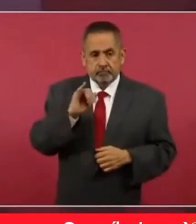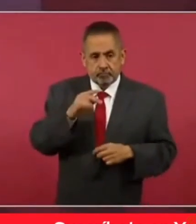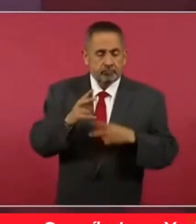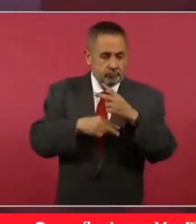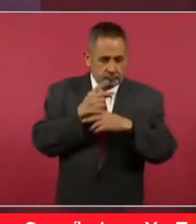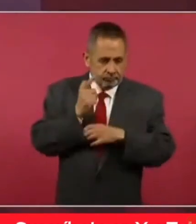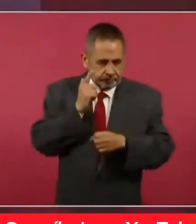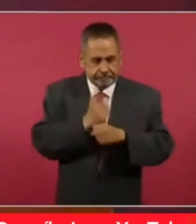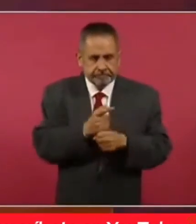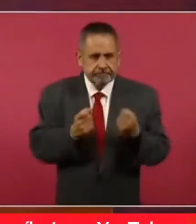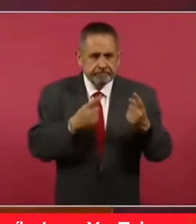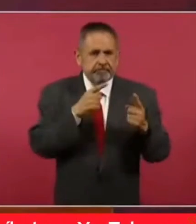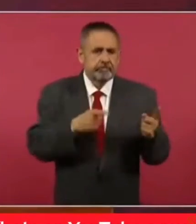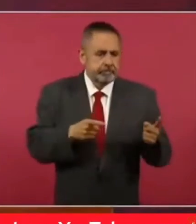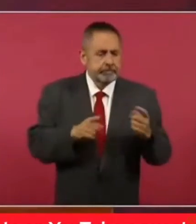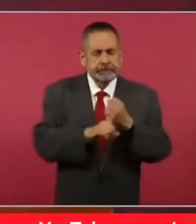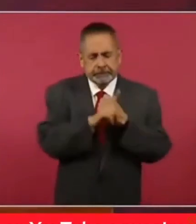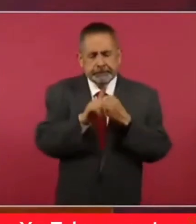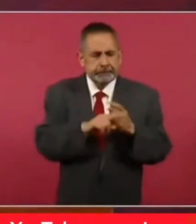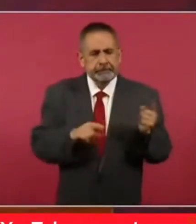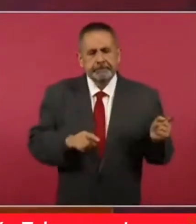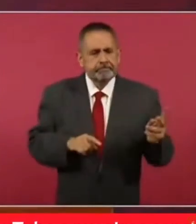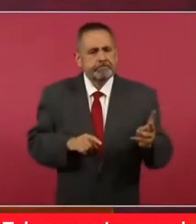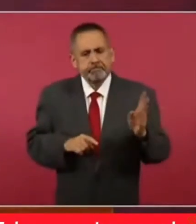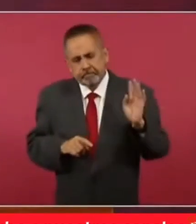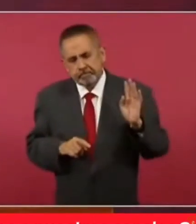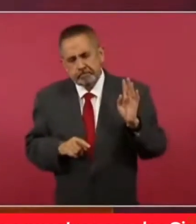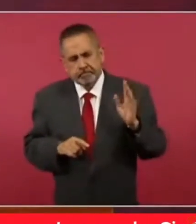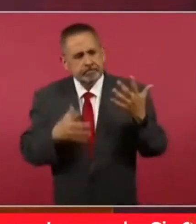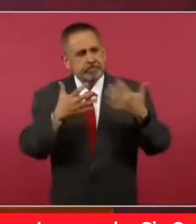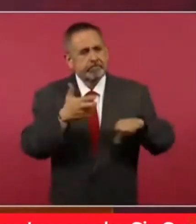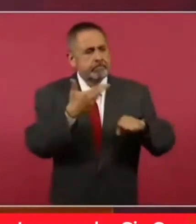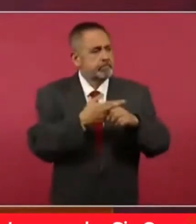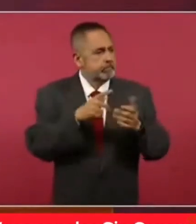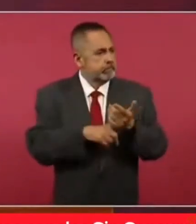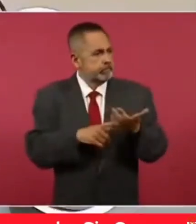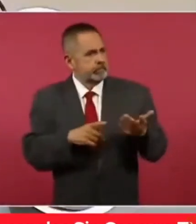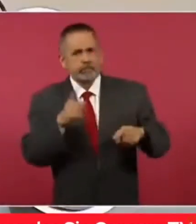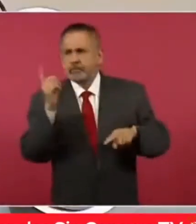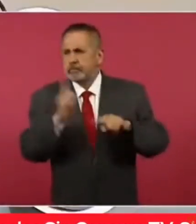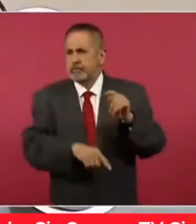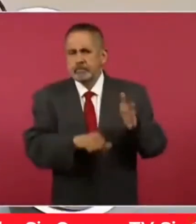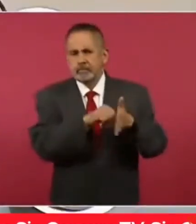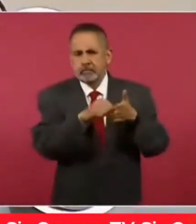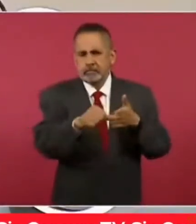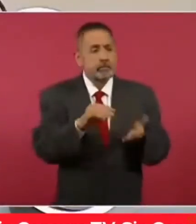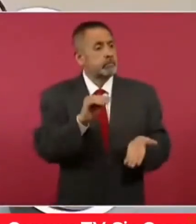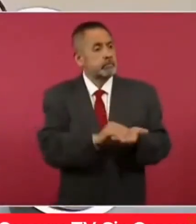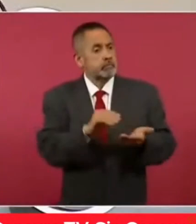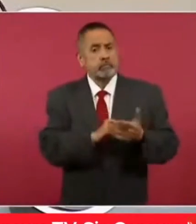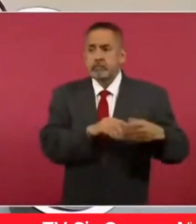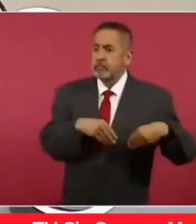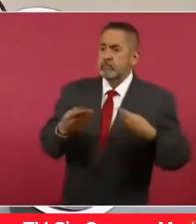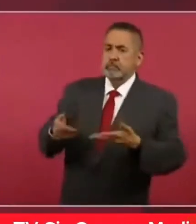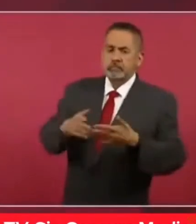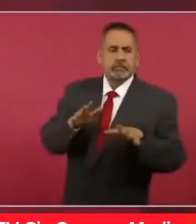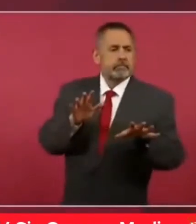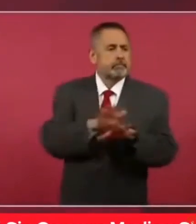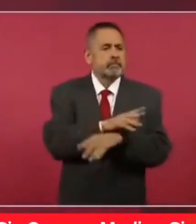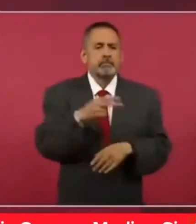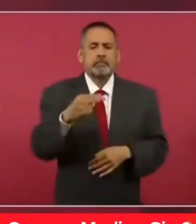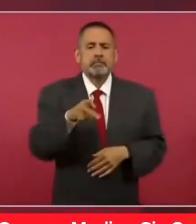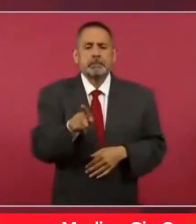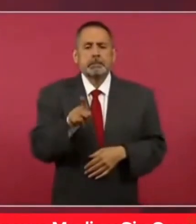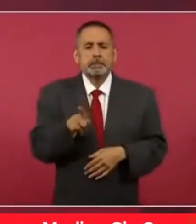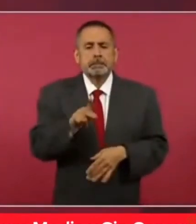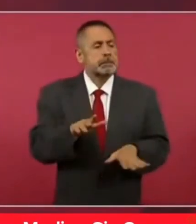lo hemos encontrado, esta problemática de empresas que han sido inhabilitadas, que continúan cambiando de